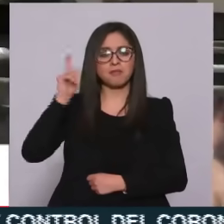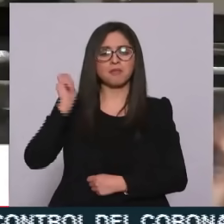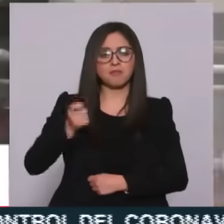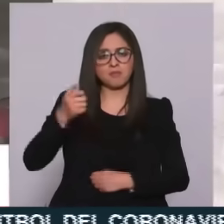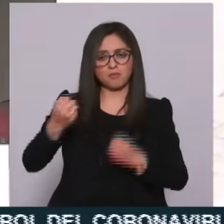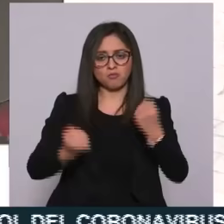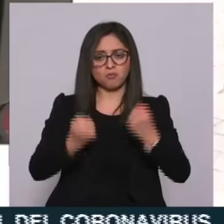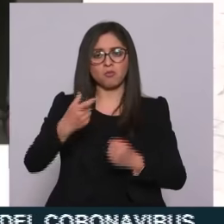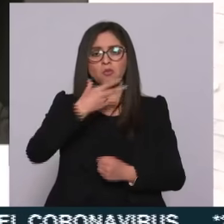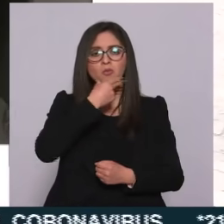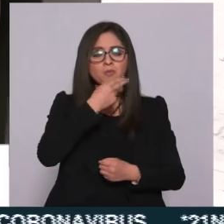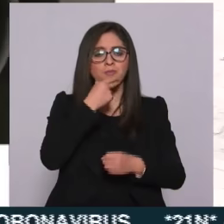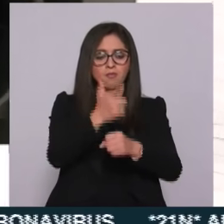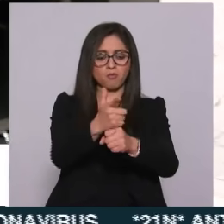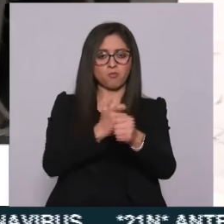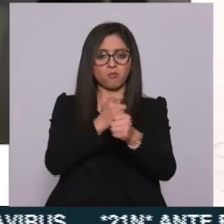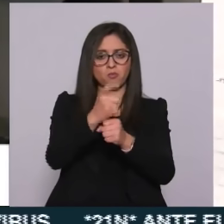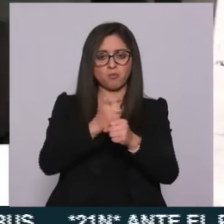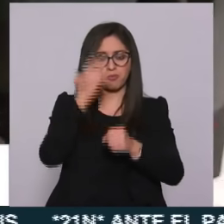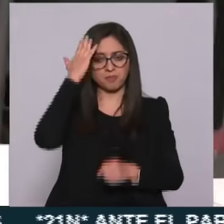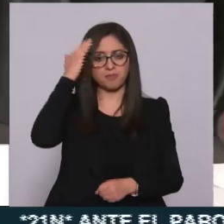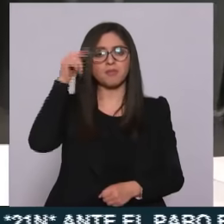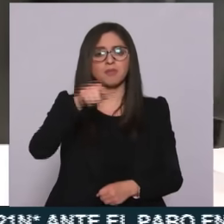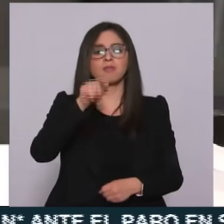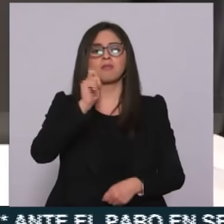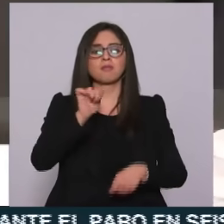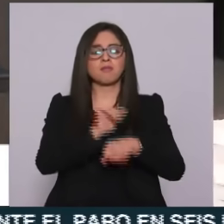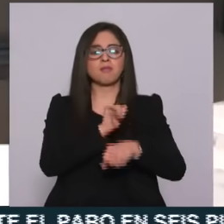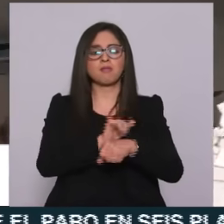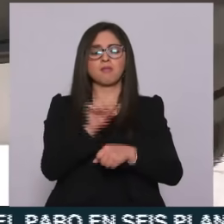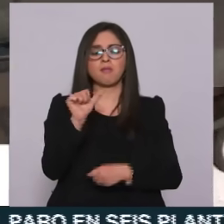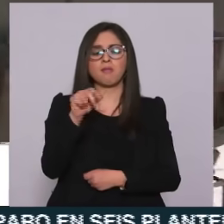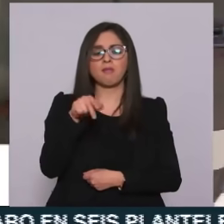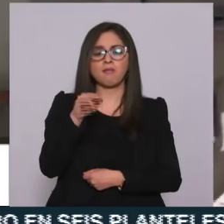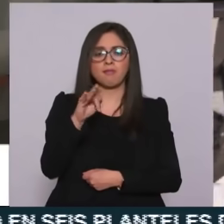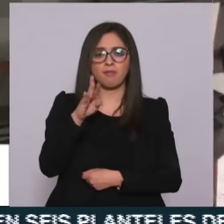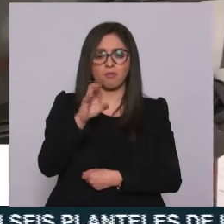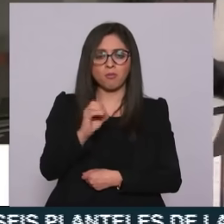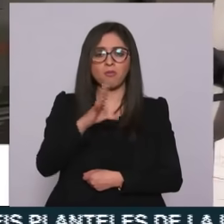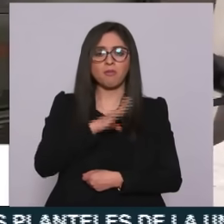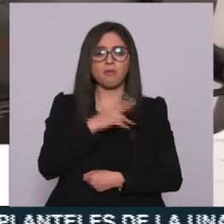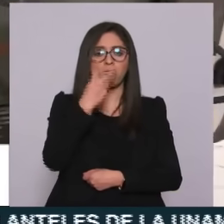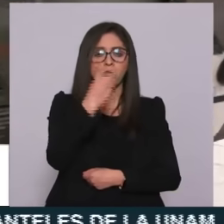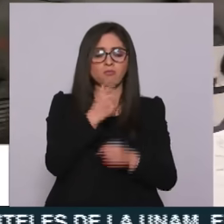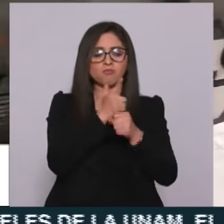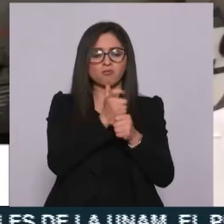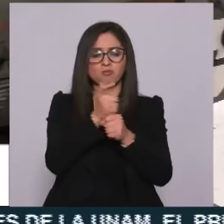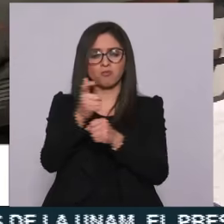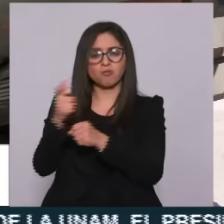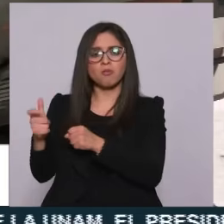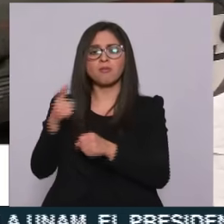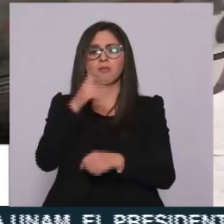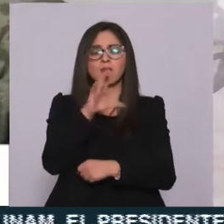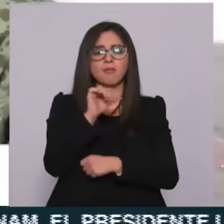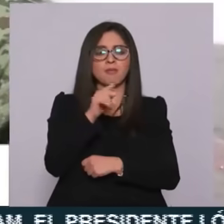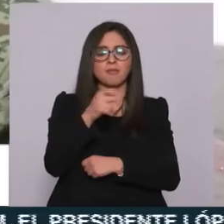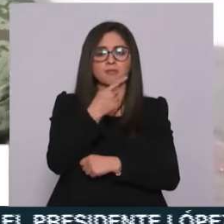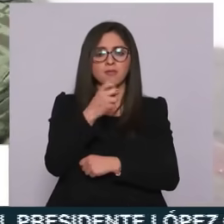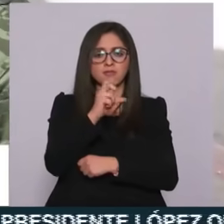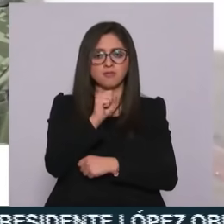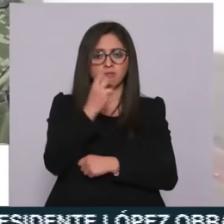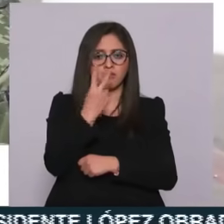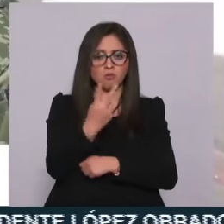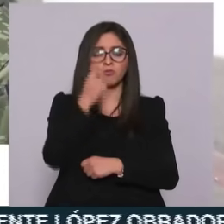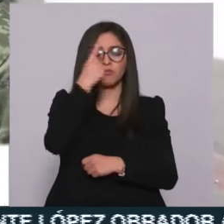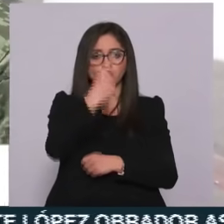cañón. Este vehículo es anfibio. Este vehículo cuenta con 2 ametralladoras calibre 7.62 milímetros. Una